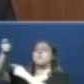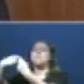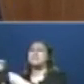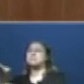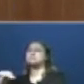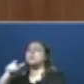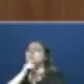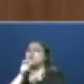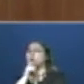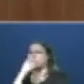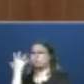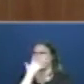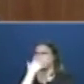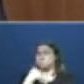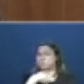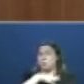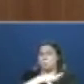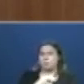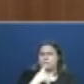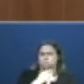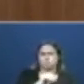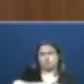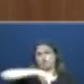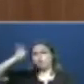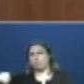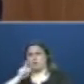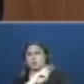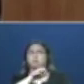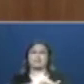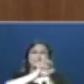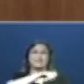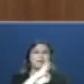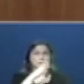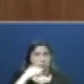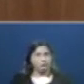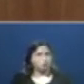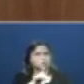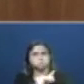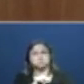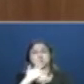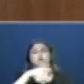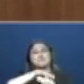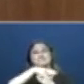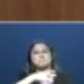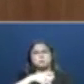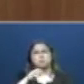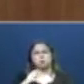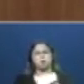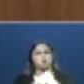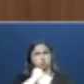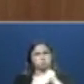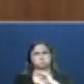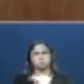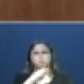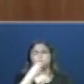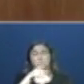amenaza de deslocalización que este sector vivió hace 5 años ha convertido hoy sin duda en una de las mejores noticias económicas para